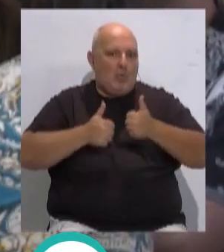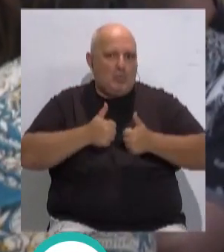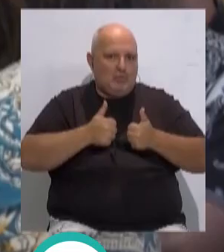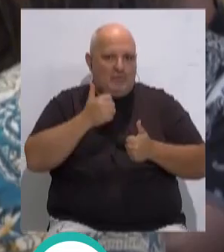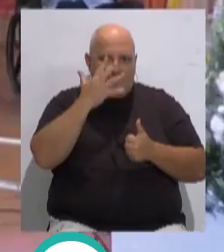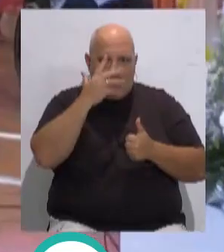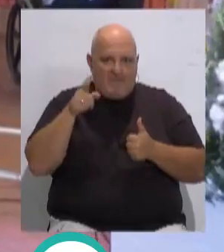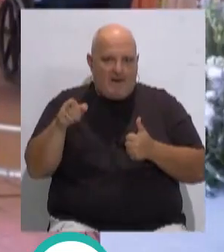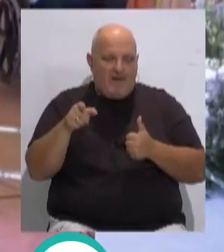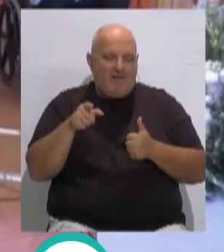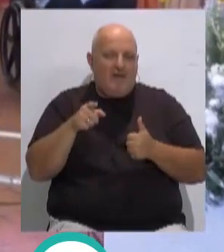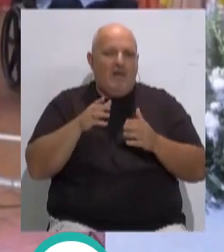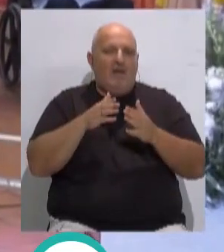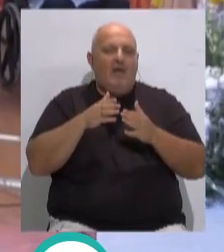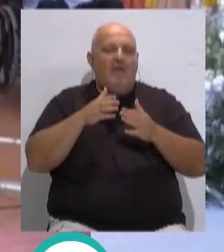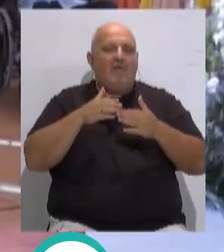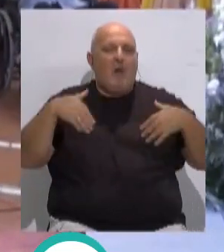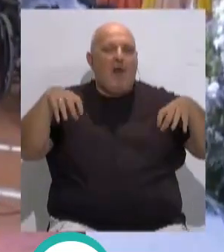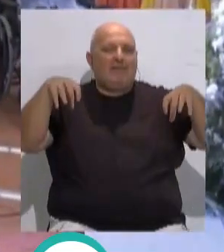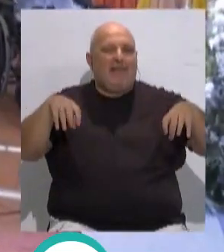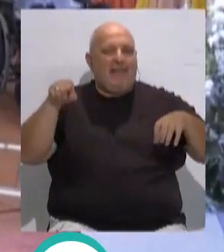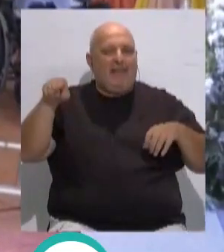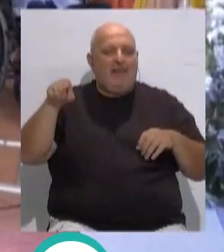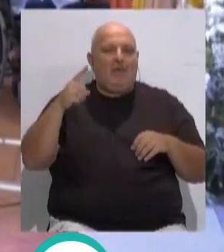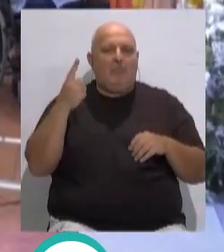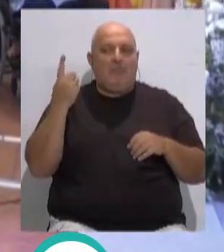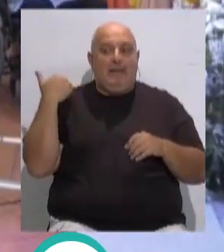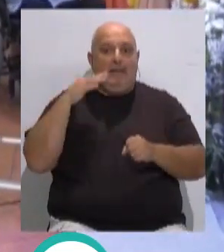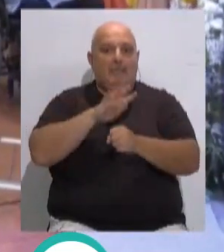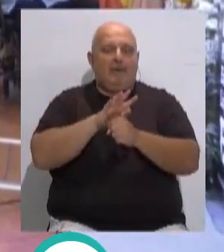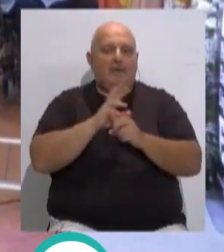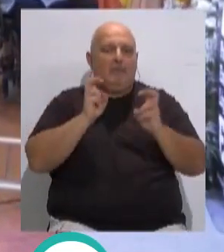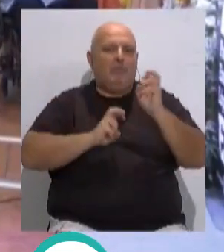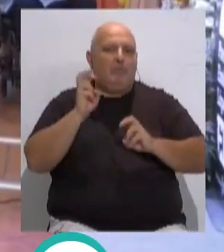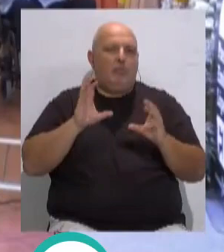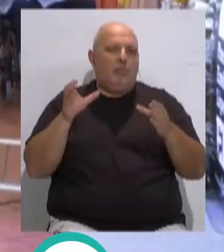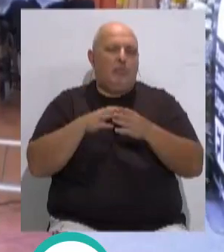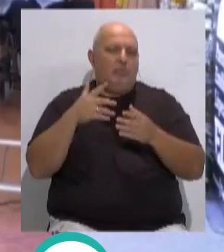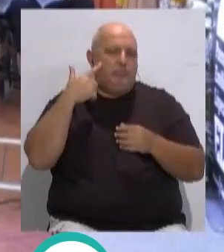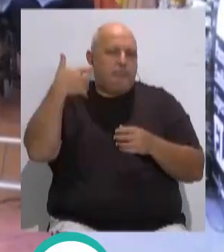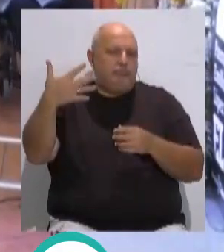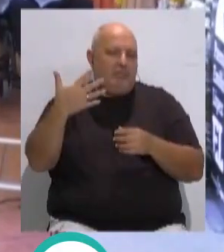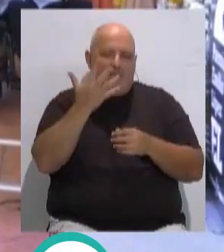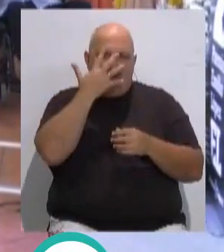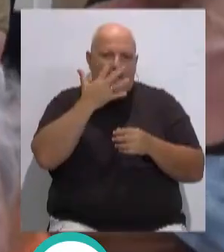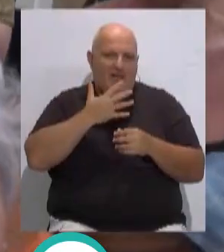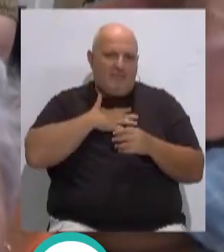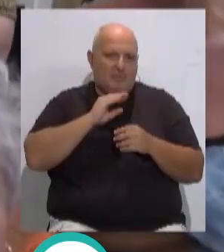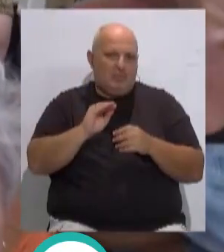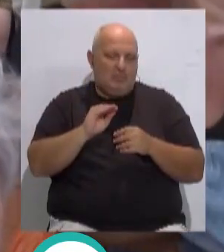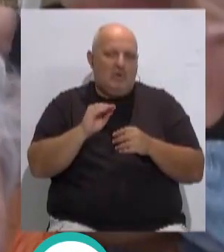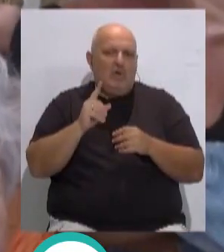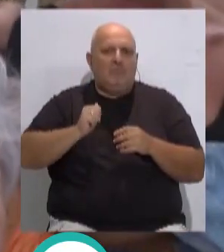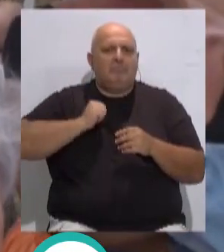oficial. En el Baluarte de los Mártires se reunía este martes una amplia representación del carnaval y de la sociedad gaditana.